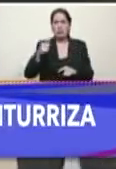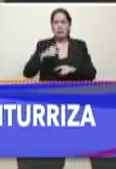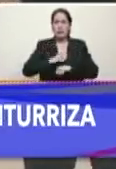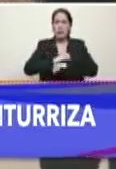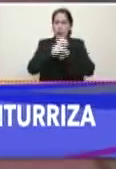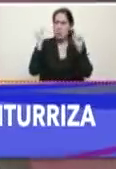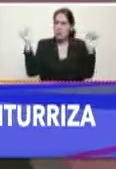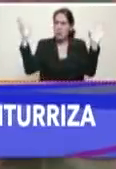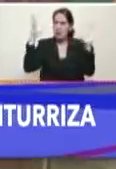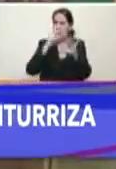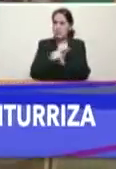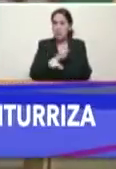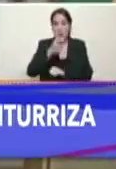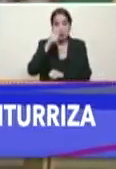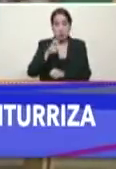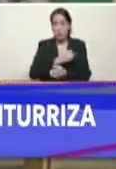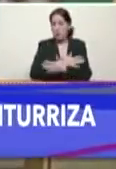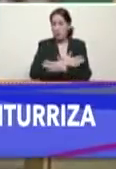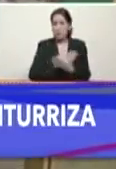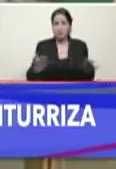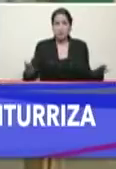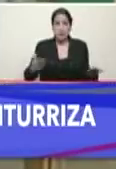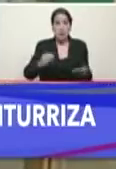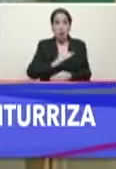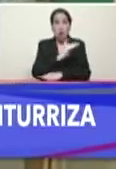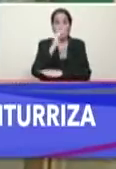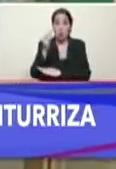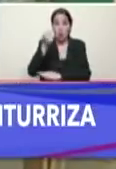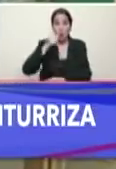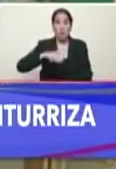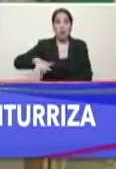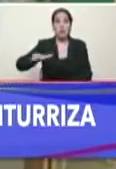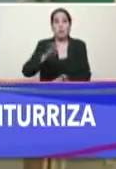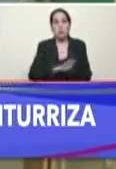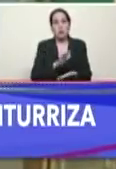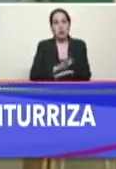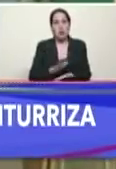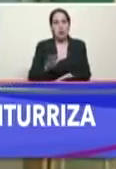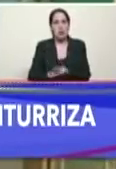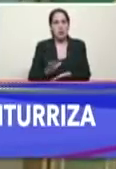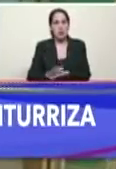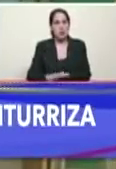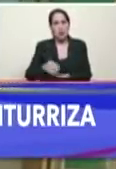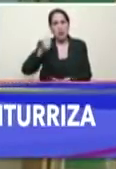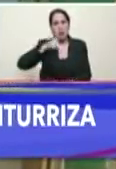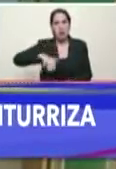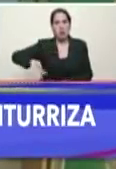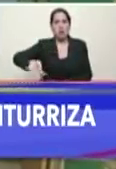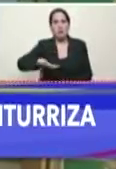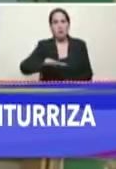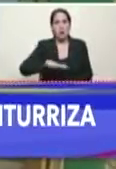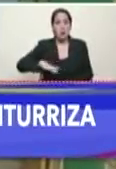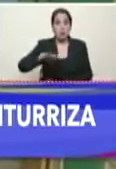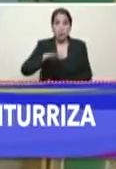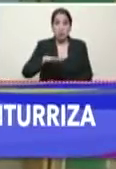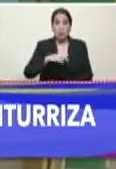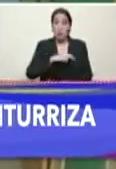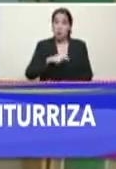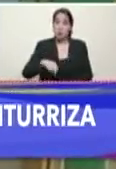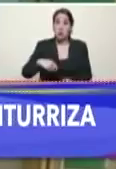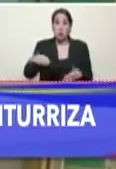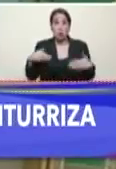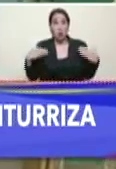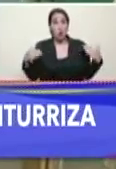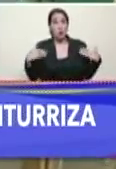garantizada la seguridad, garantizada la protección y la tranquilidad para nuestro pueblo. Por eso, presidente, nosotros estamos muy